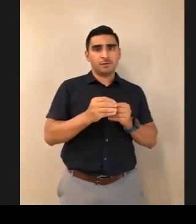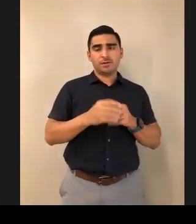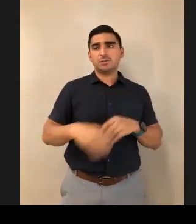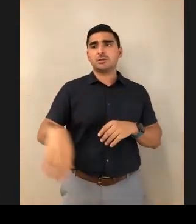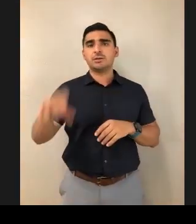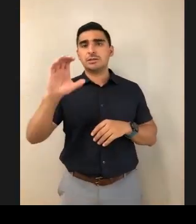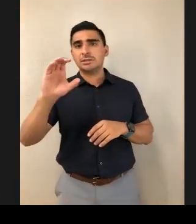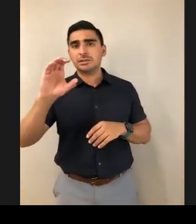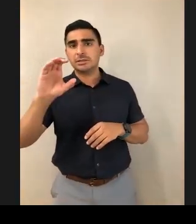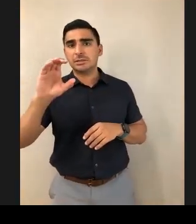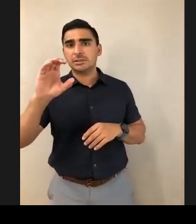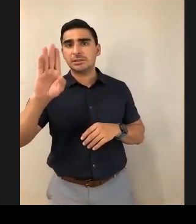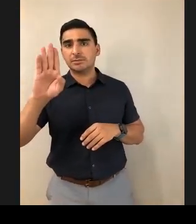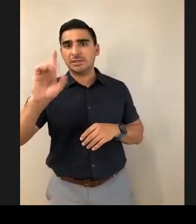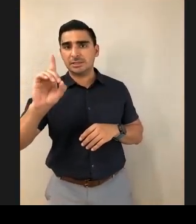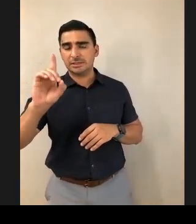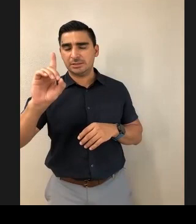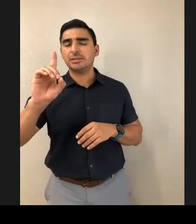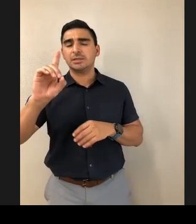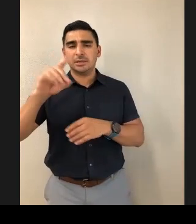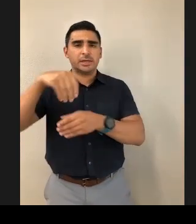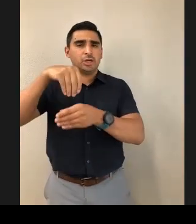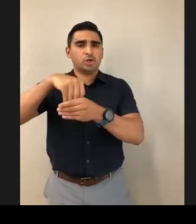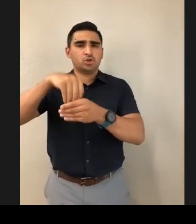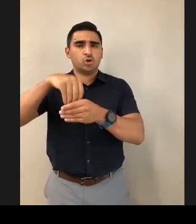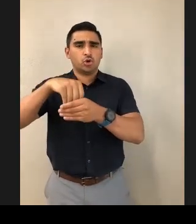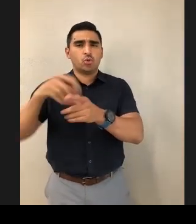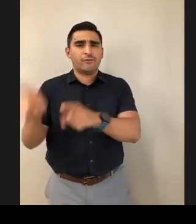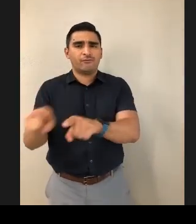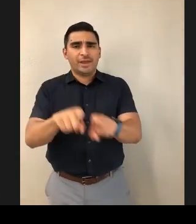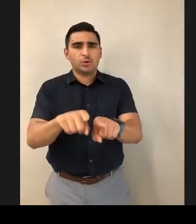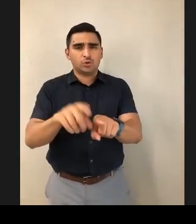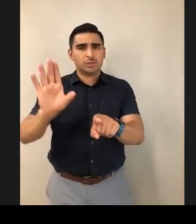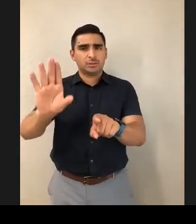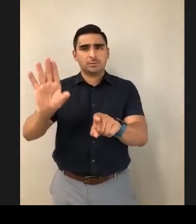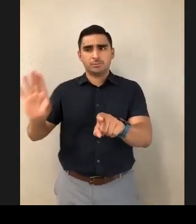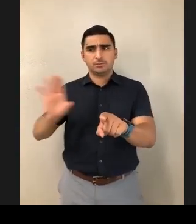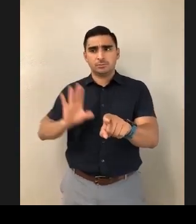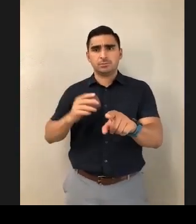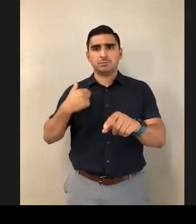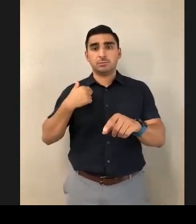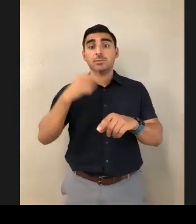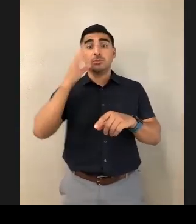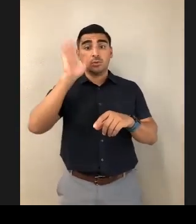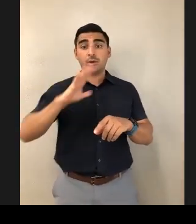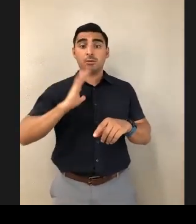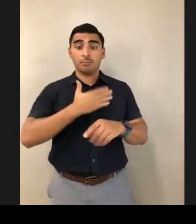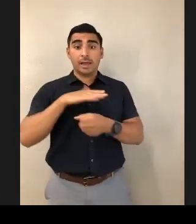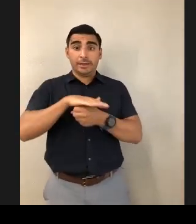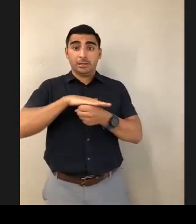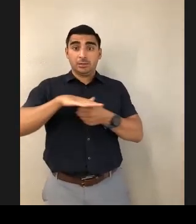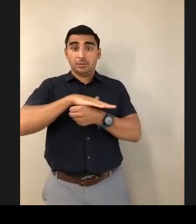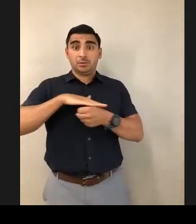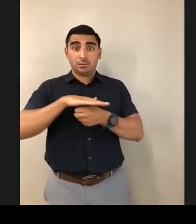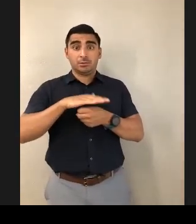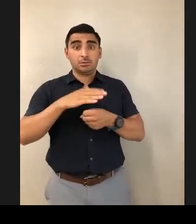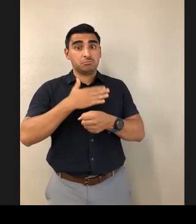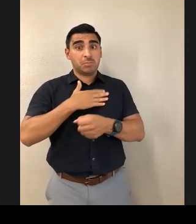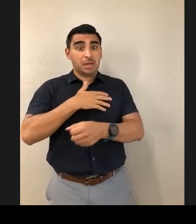y también la investigación interna. Entonces, cuando tenemos casos bajo